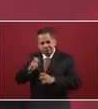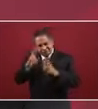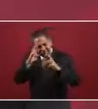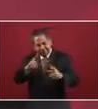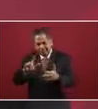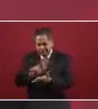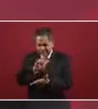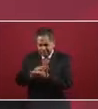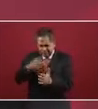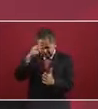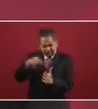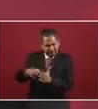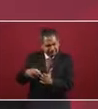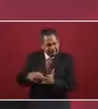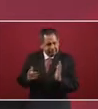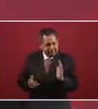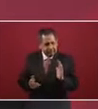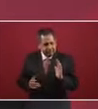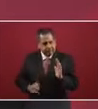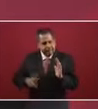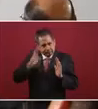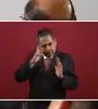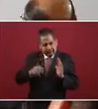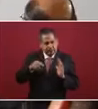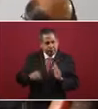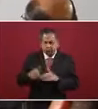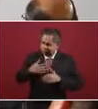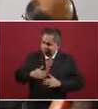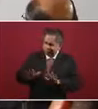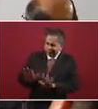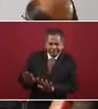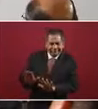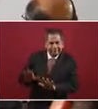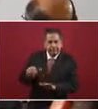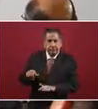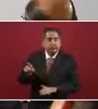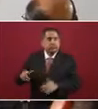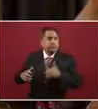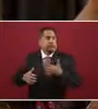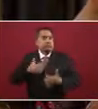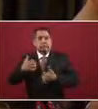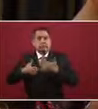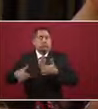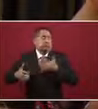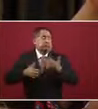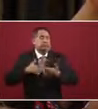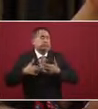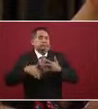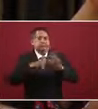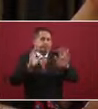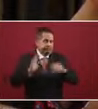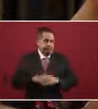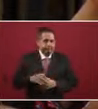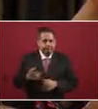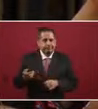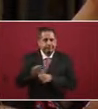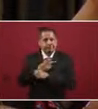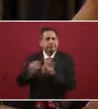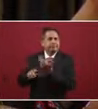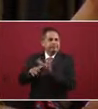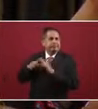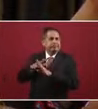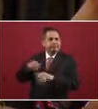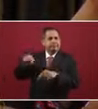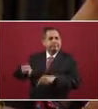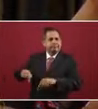las leyes mexicanas, que respetaran, que guardaran calma, pero están muy desesperados. Entonces, la situación migratoria,